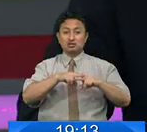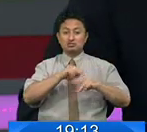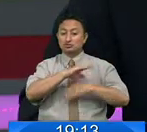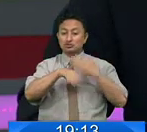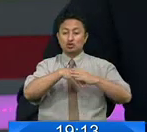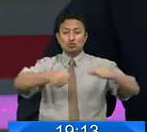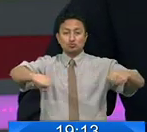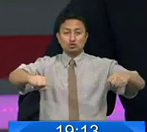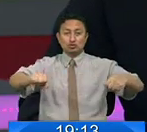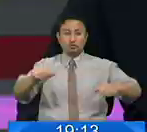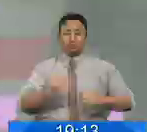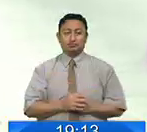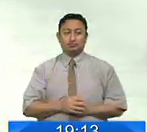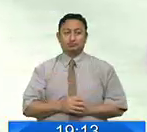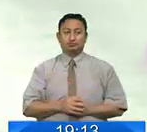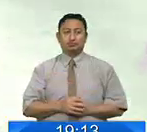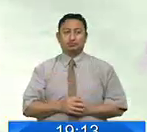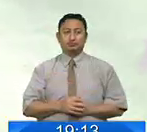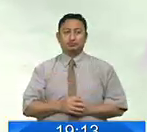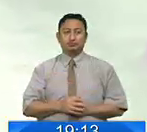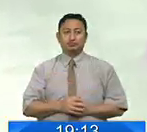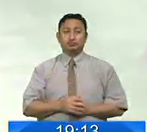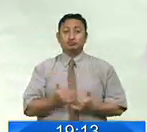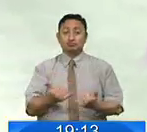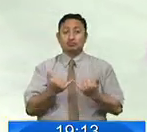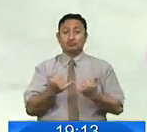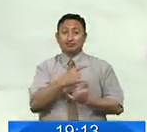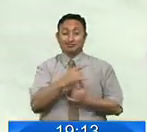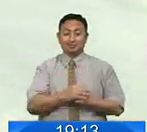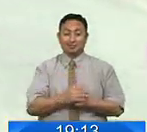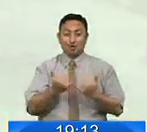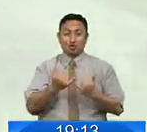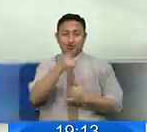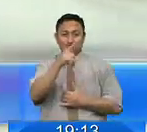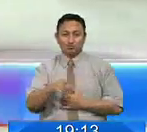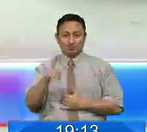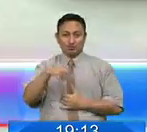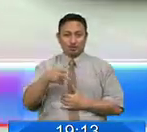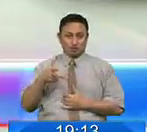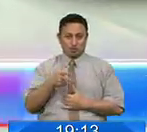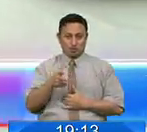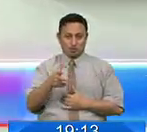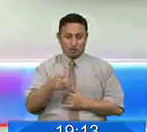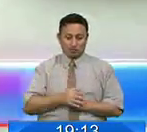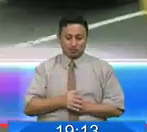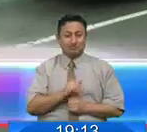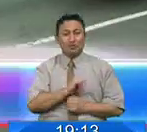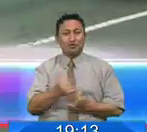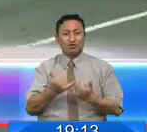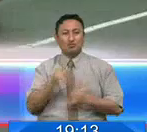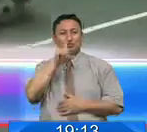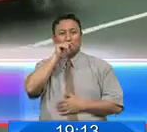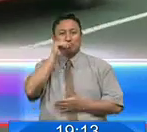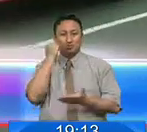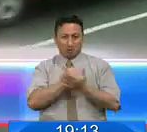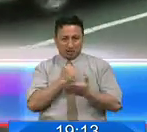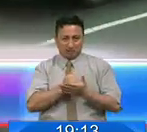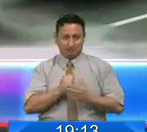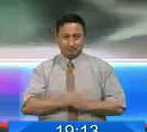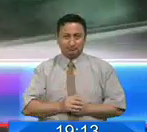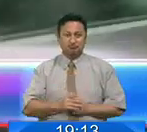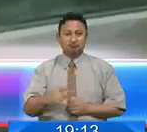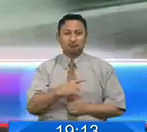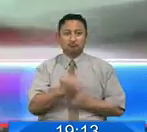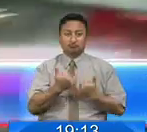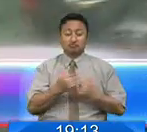y a motos el hoy no circula funcionará similar a la actual medida de restricción vehicular pico y placa es